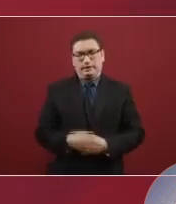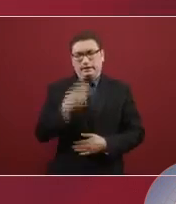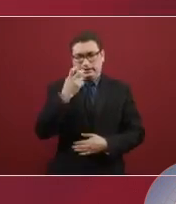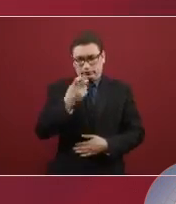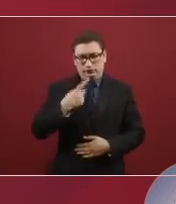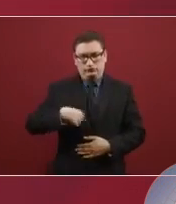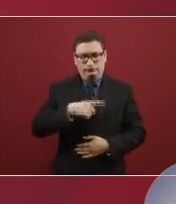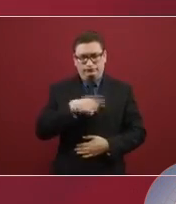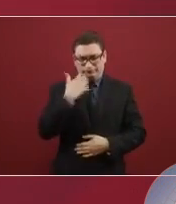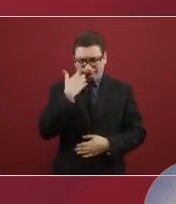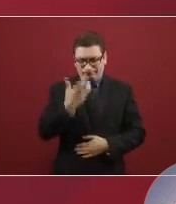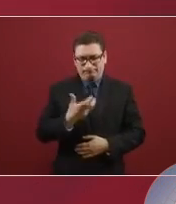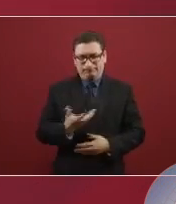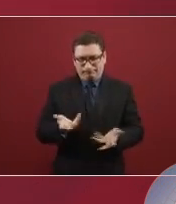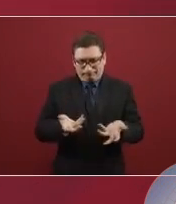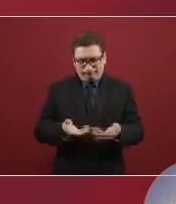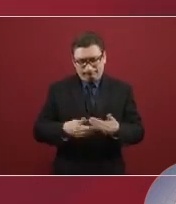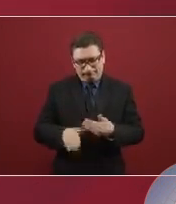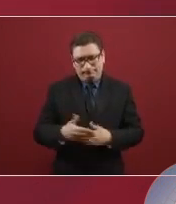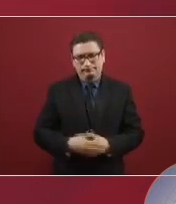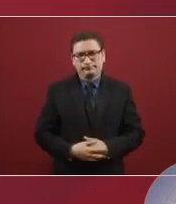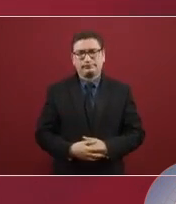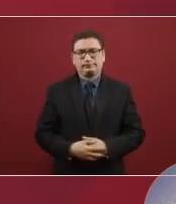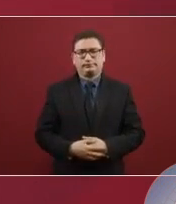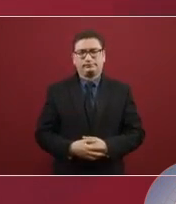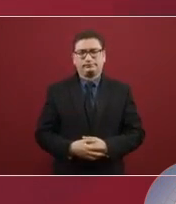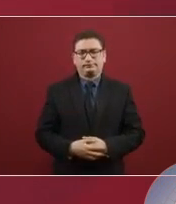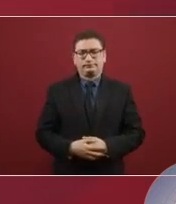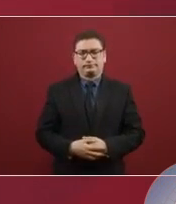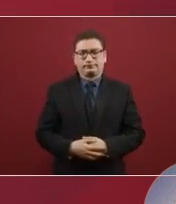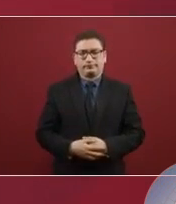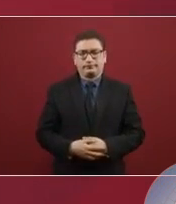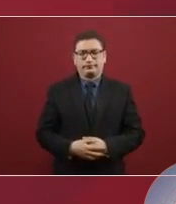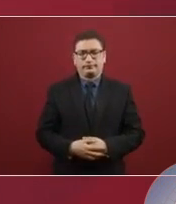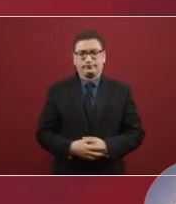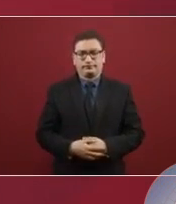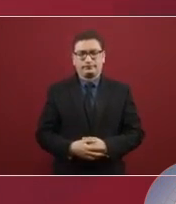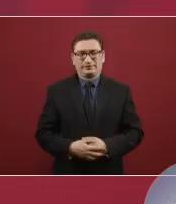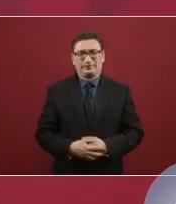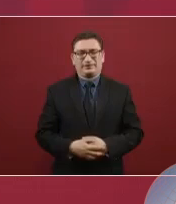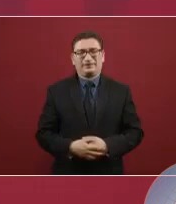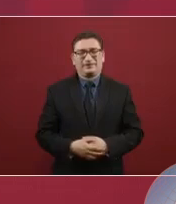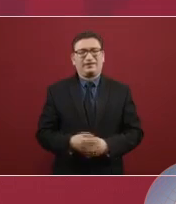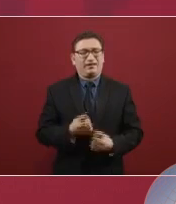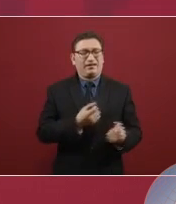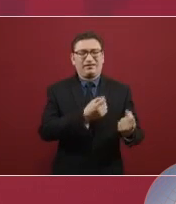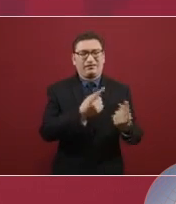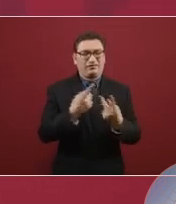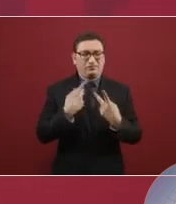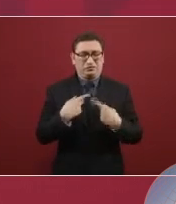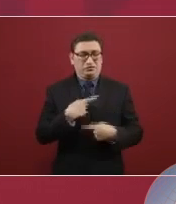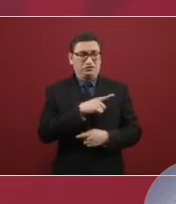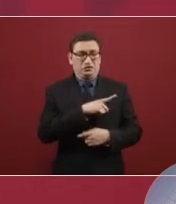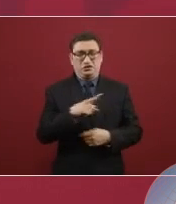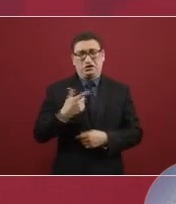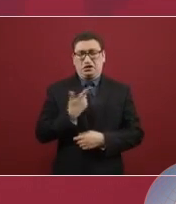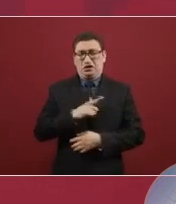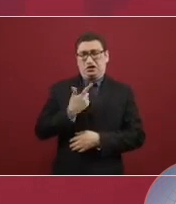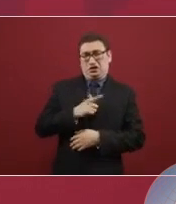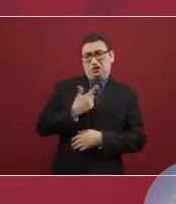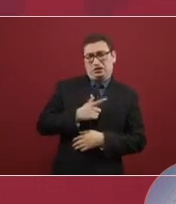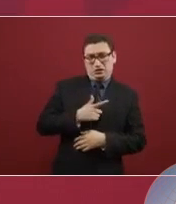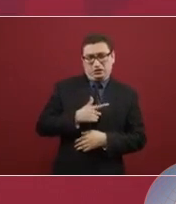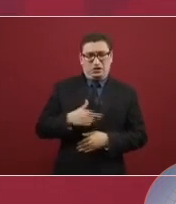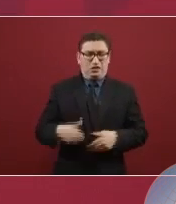estamos haciendo Por eso hay alguna inconformidad porque se entregaban